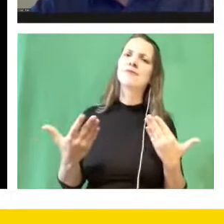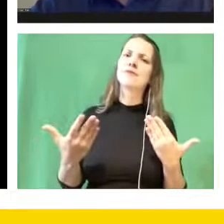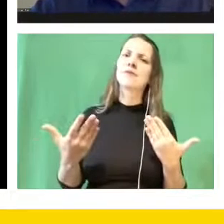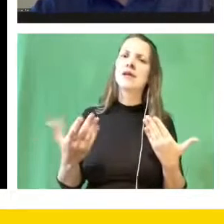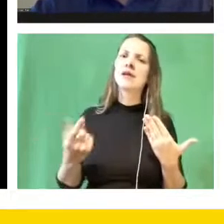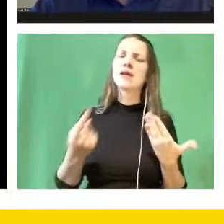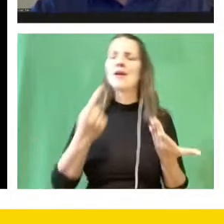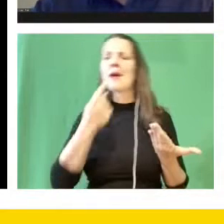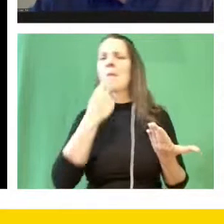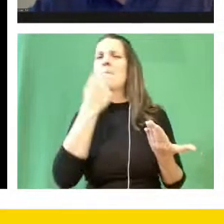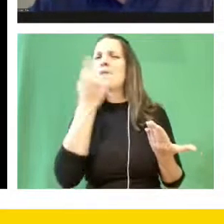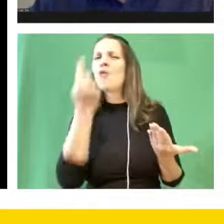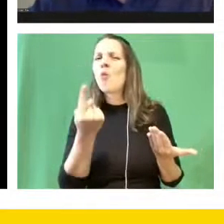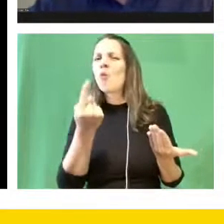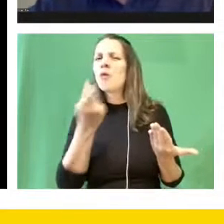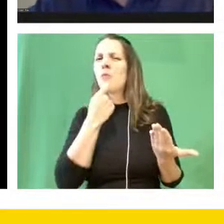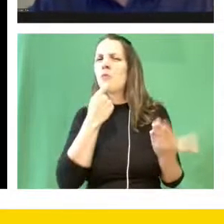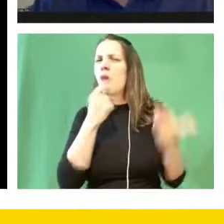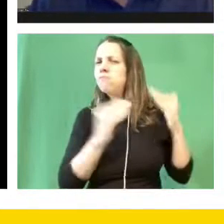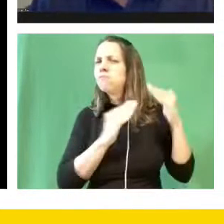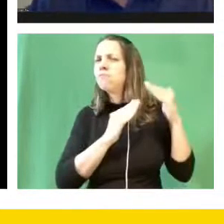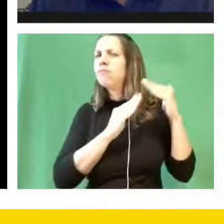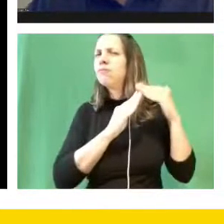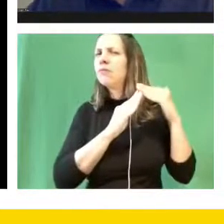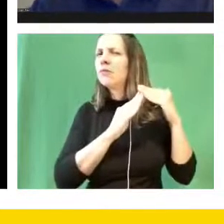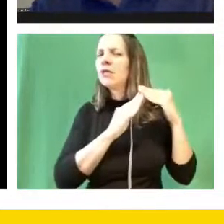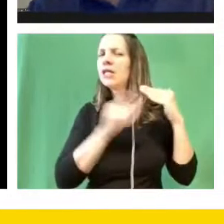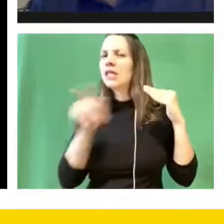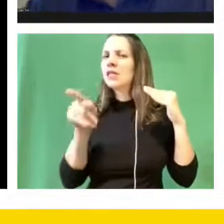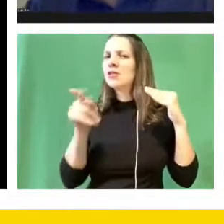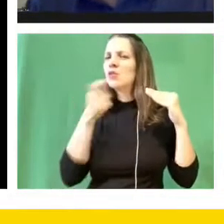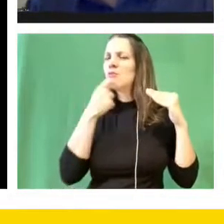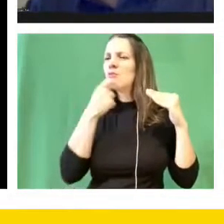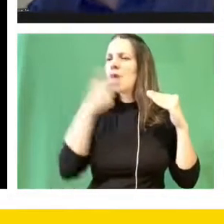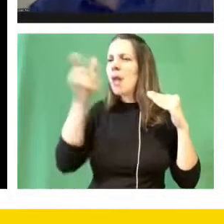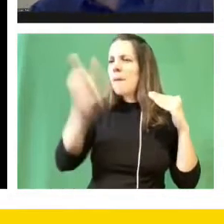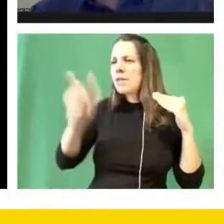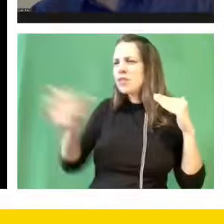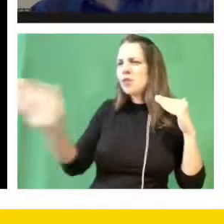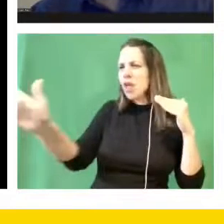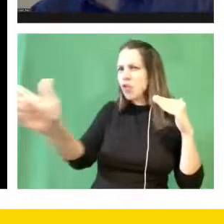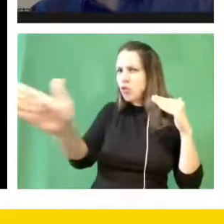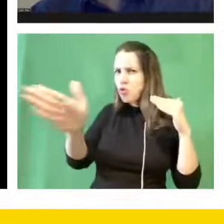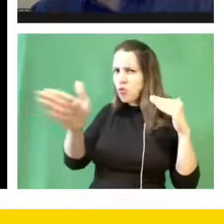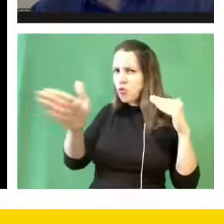es si los estamos considerando a todos. La siguiente, por favor.